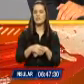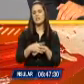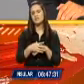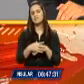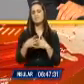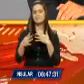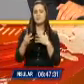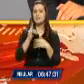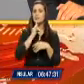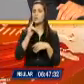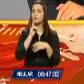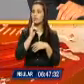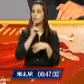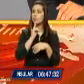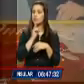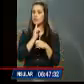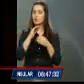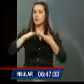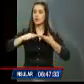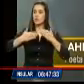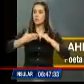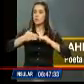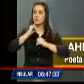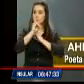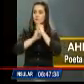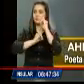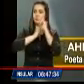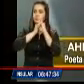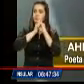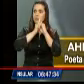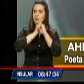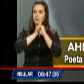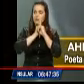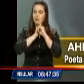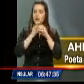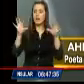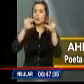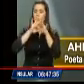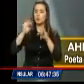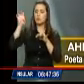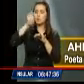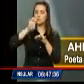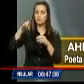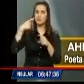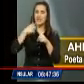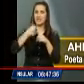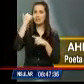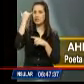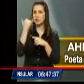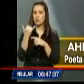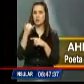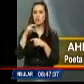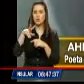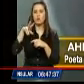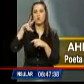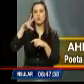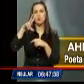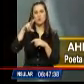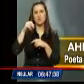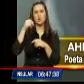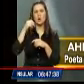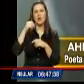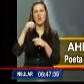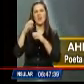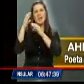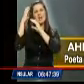Los Estados Unidos, la comunidad internacional, la Unión Europea, hasta hoy en día no han presionado lo